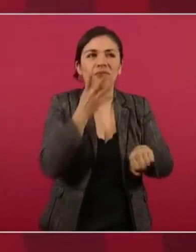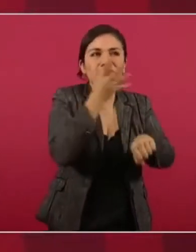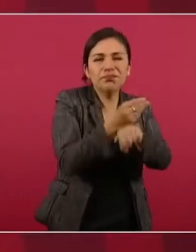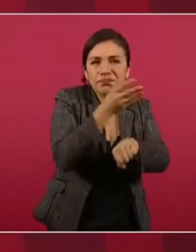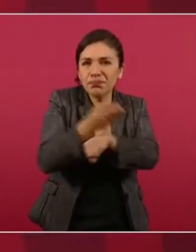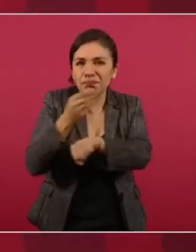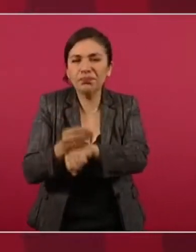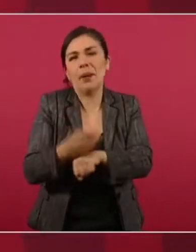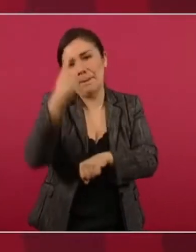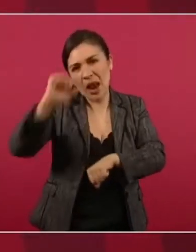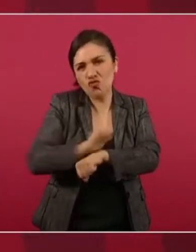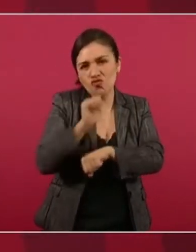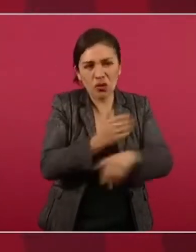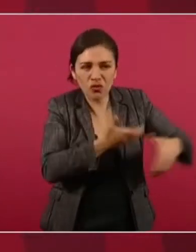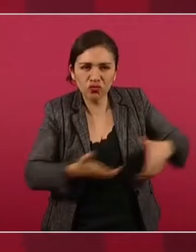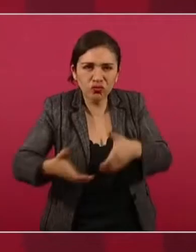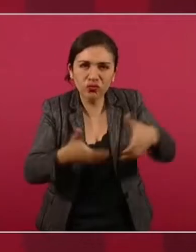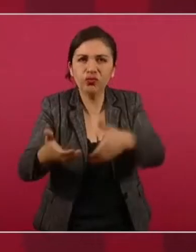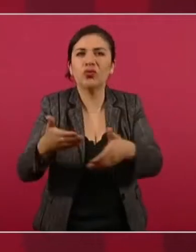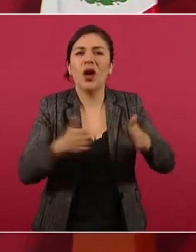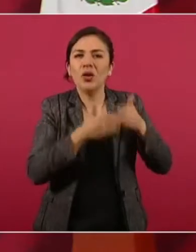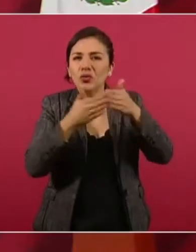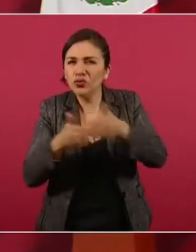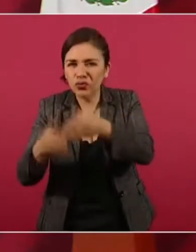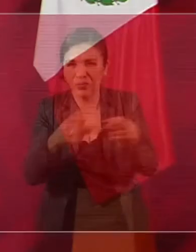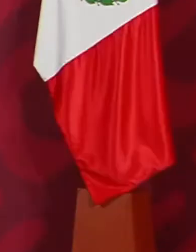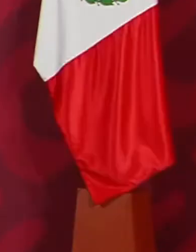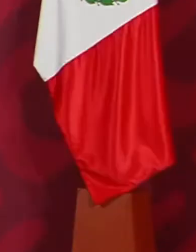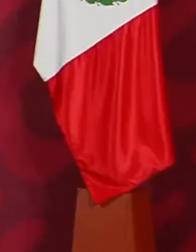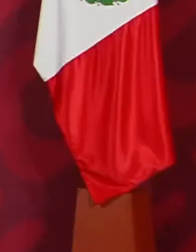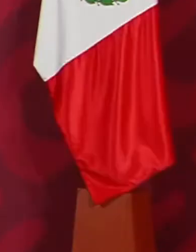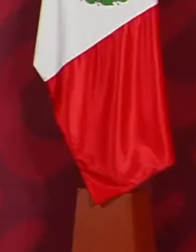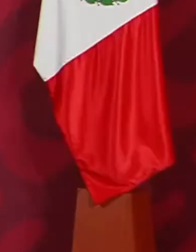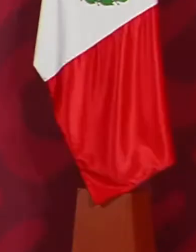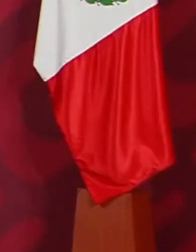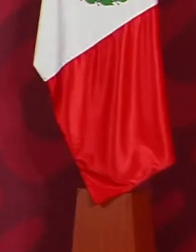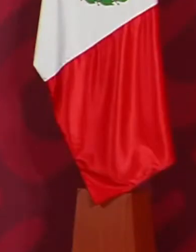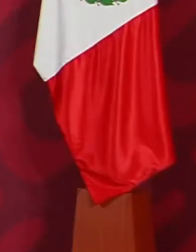rehabilitación de autopistas, de puertos, de aeropuertos.